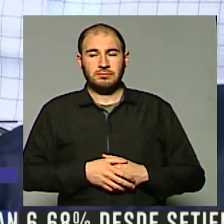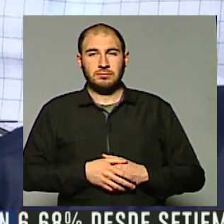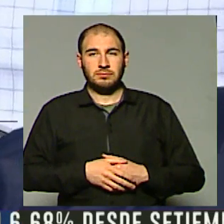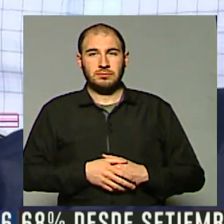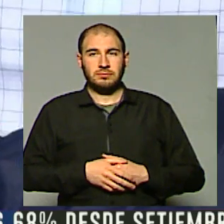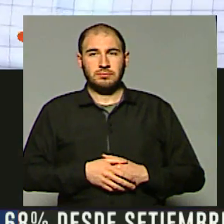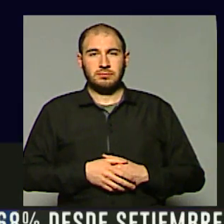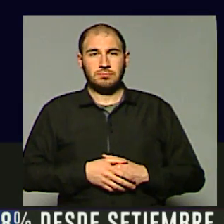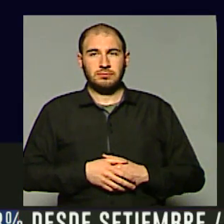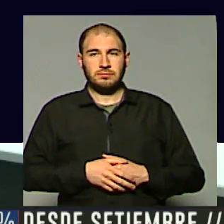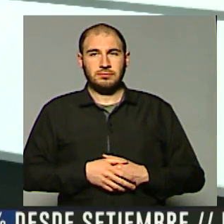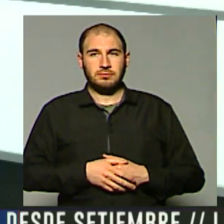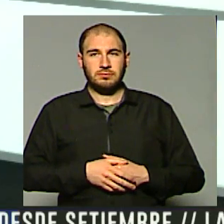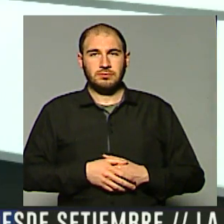sido...